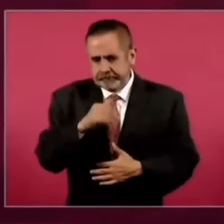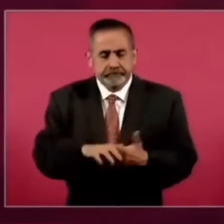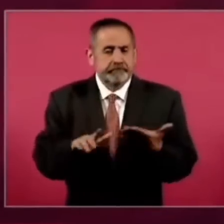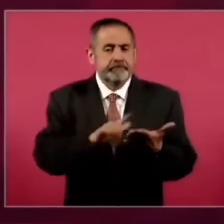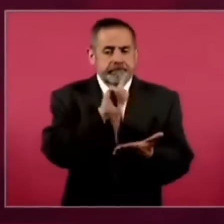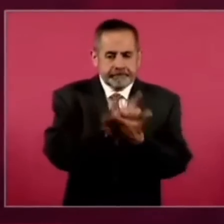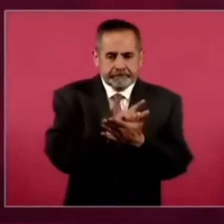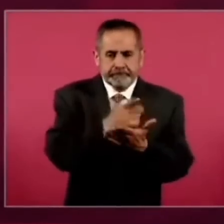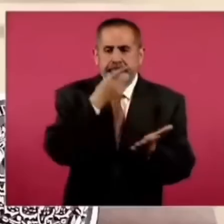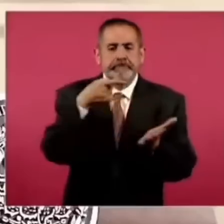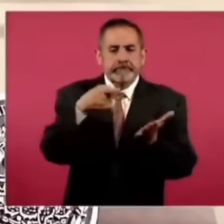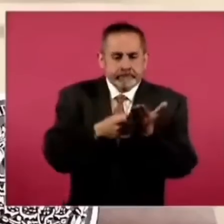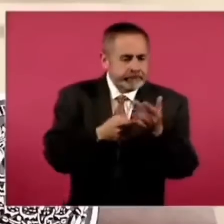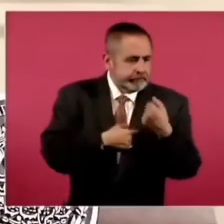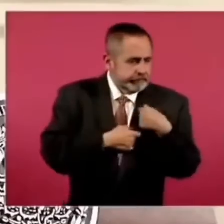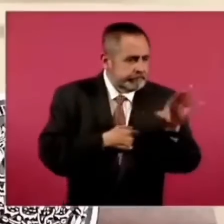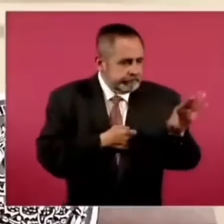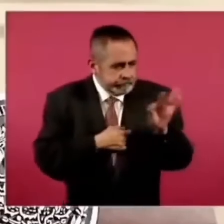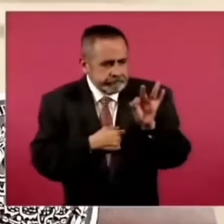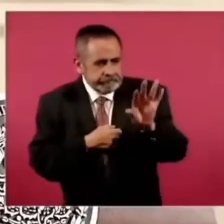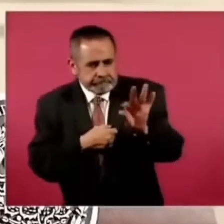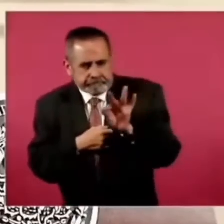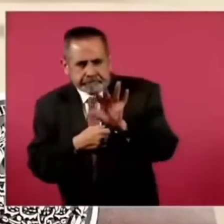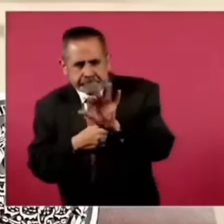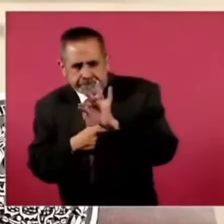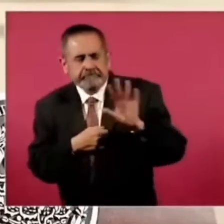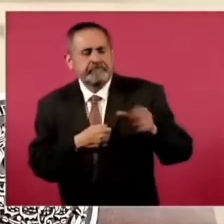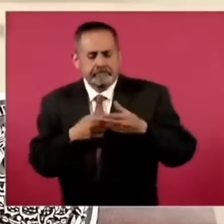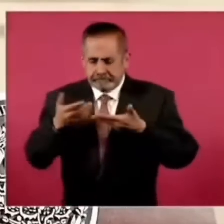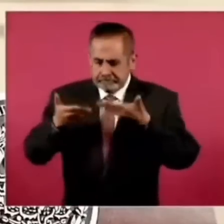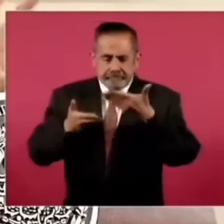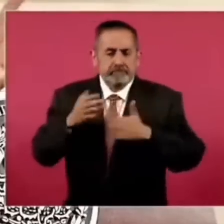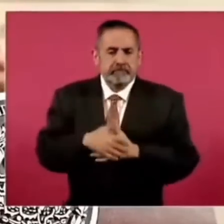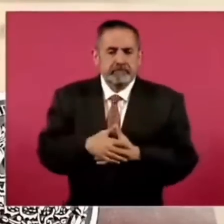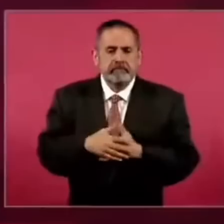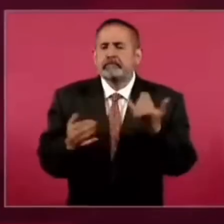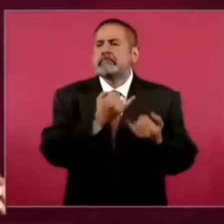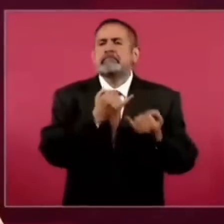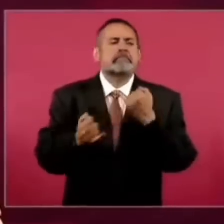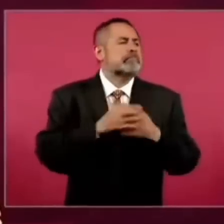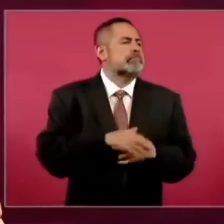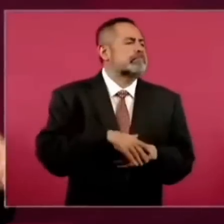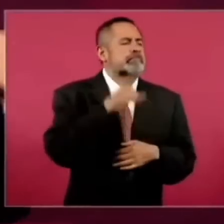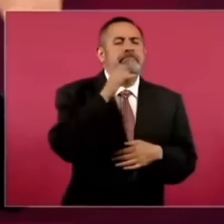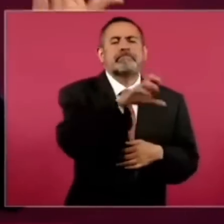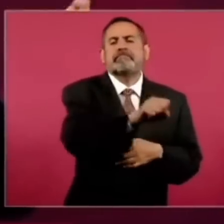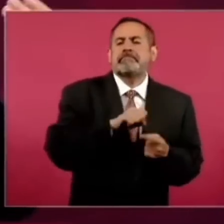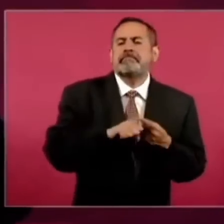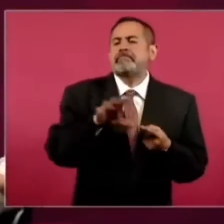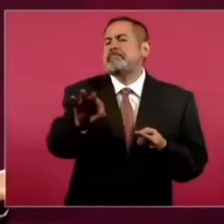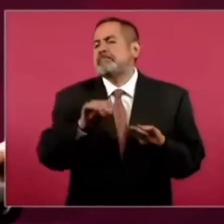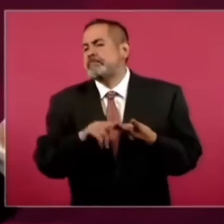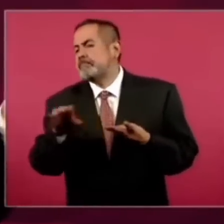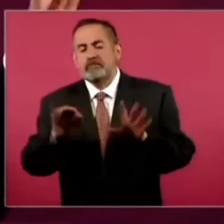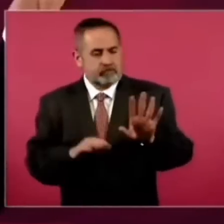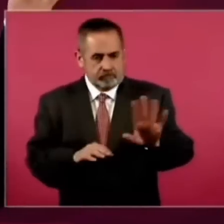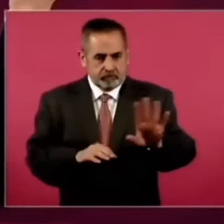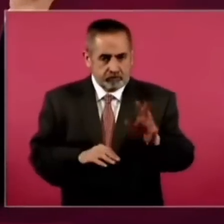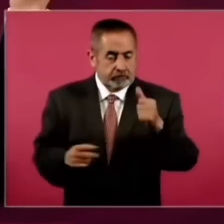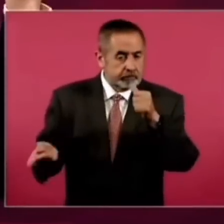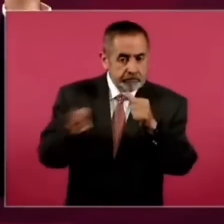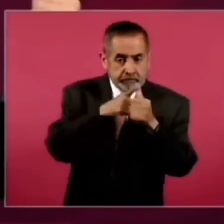que tiene que ser selectiva, y este criterio selectivo no es al azar, no es si quieren o no, sino que